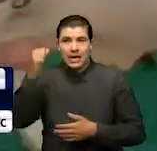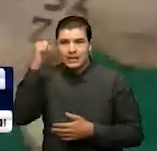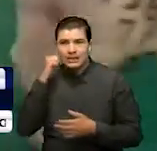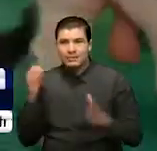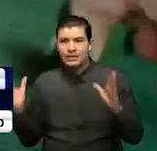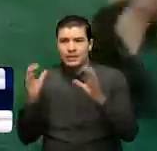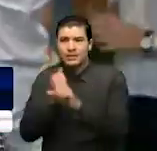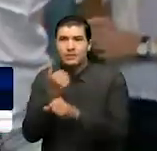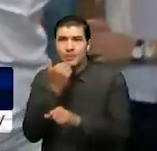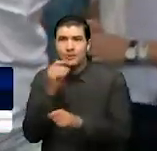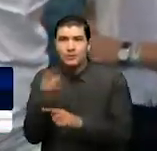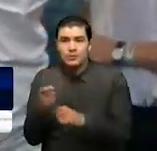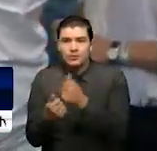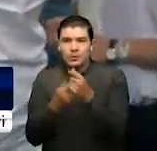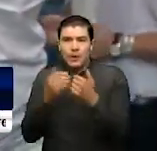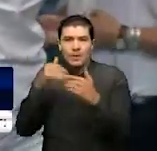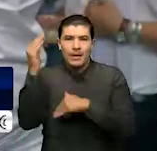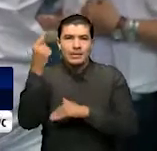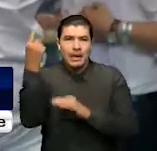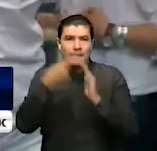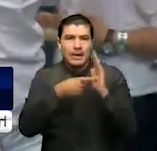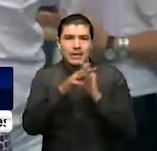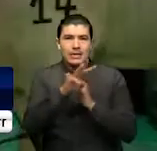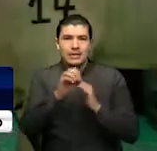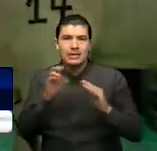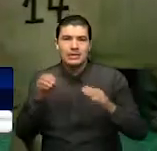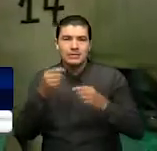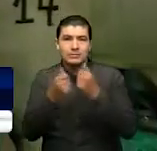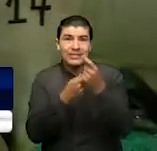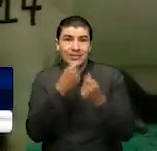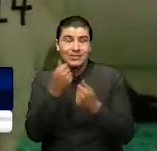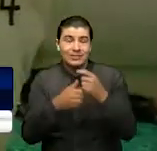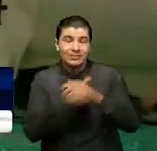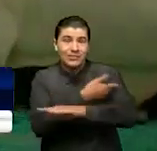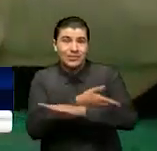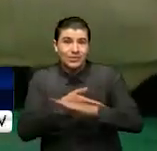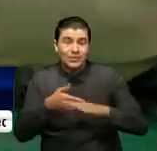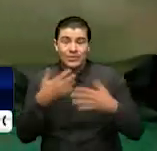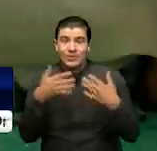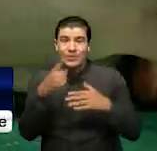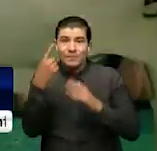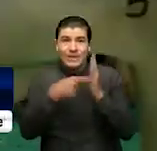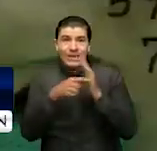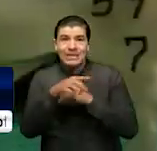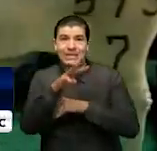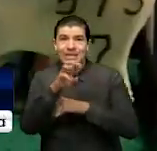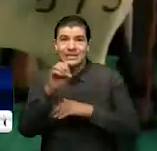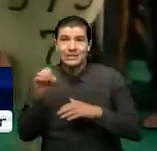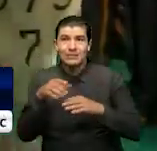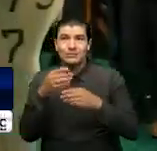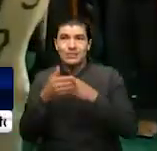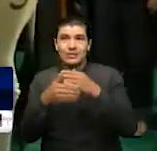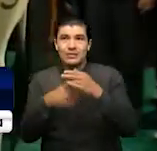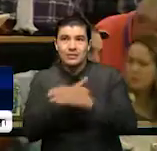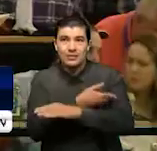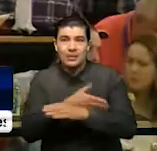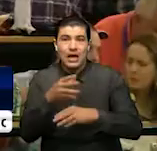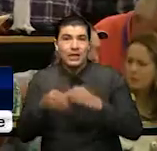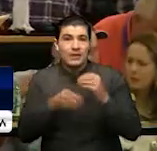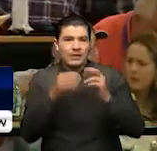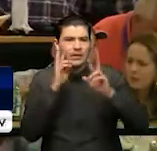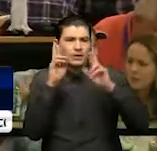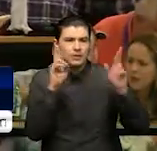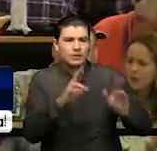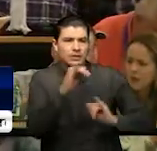ejemplo o negocios que superan los más de 1.300 millones de pesos este evento le significó al departamento el reconocimiento nacional e internacional